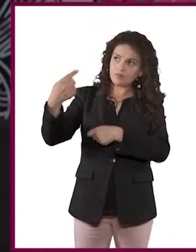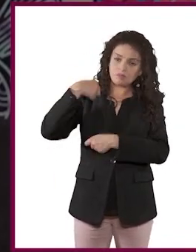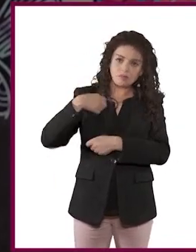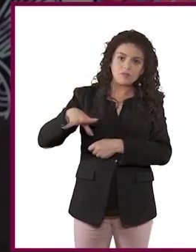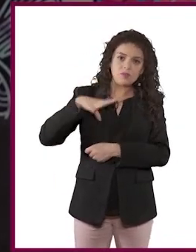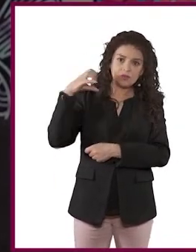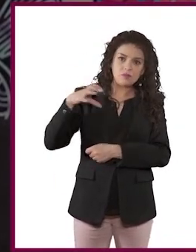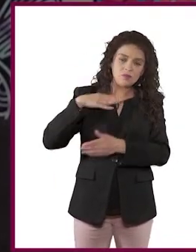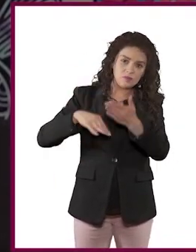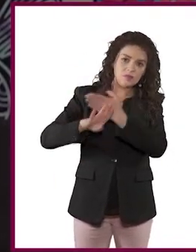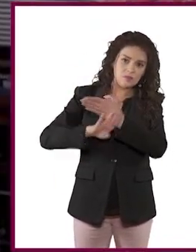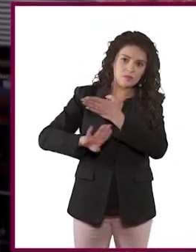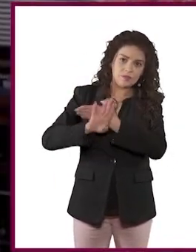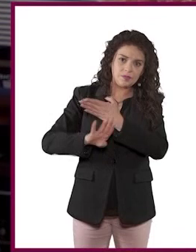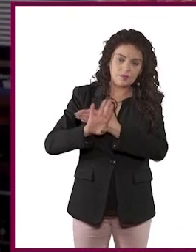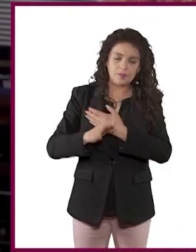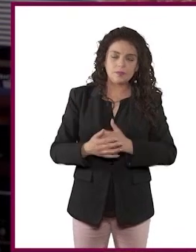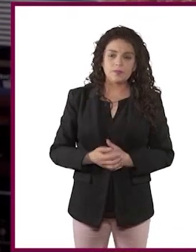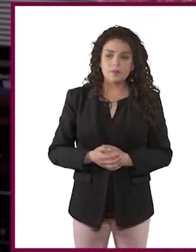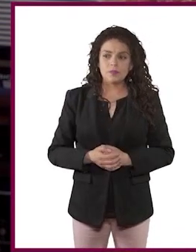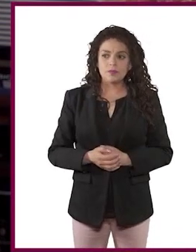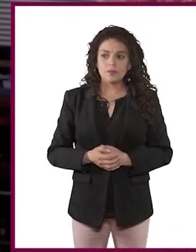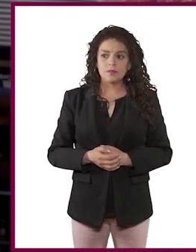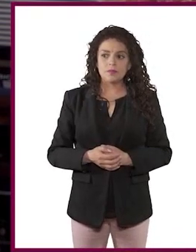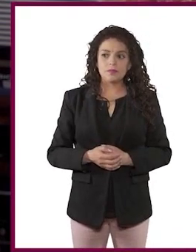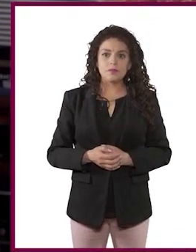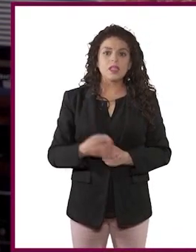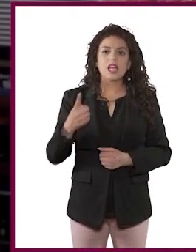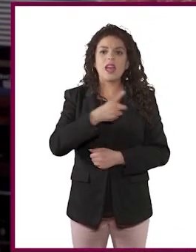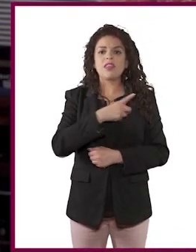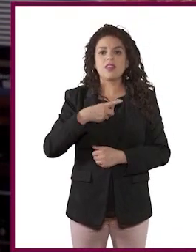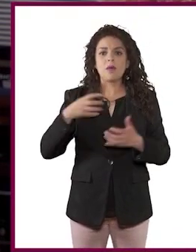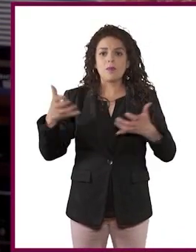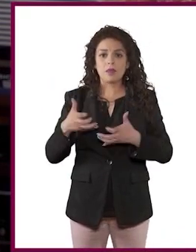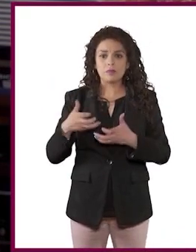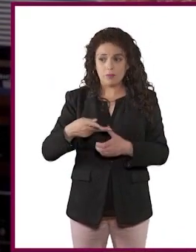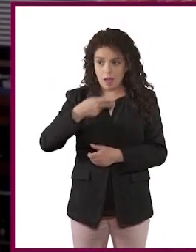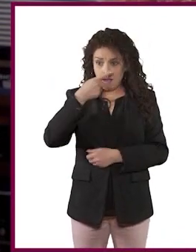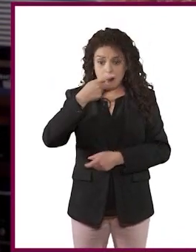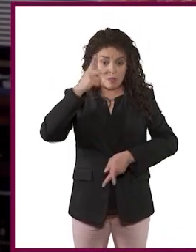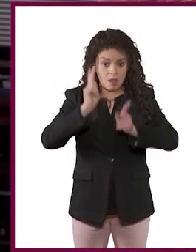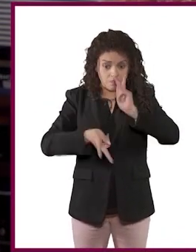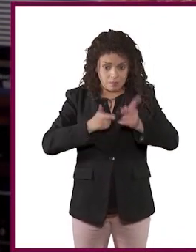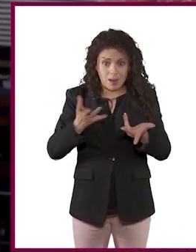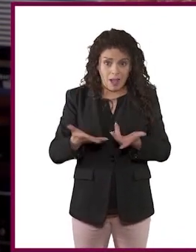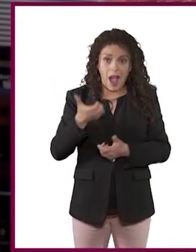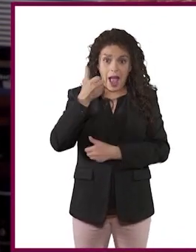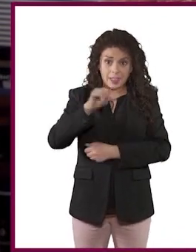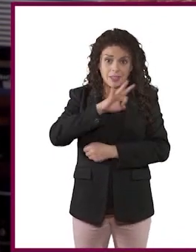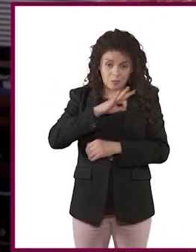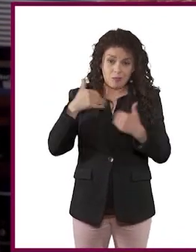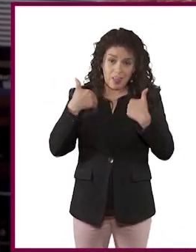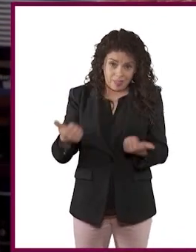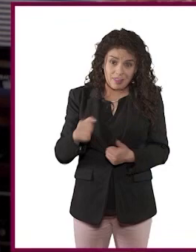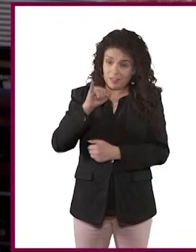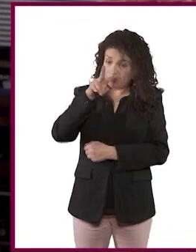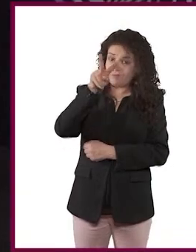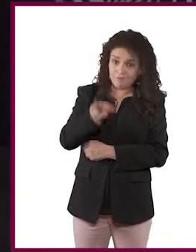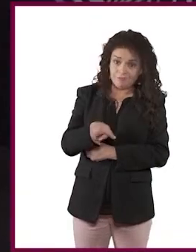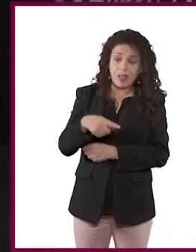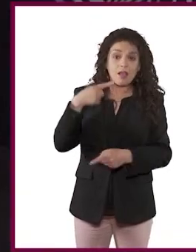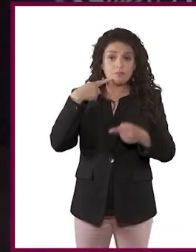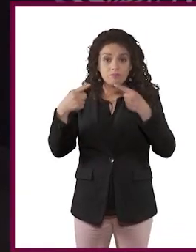agresor o agresora. Lo primero que pueden hacer es hablarlo. Hablando se entiende la gente, dicen. Y es